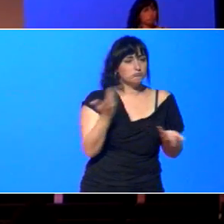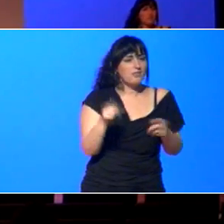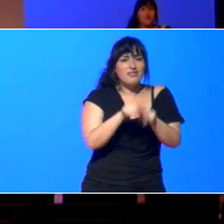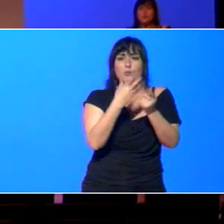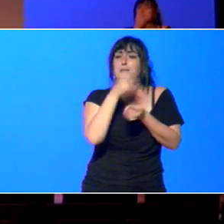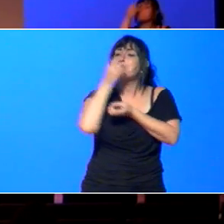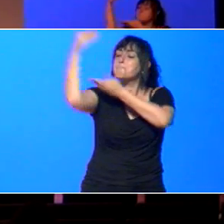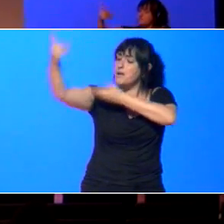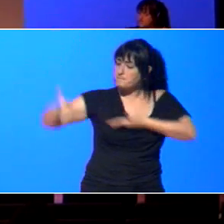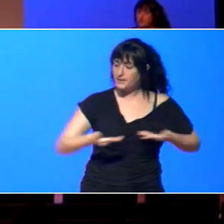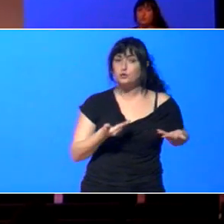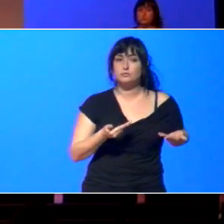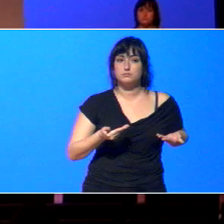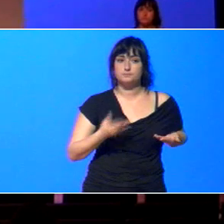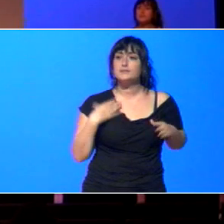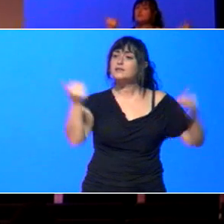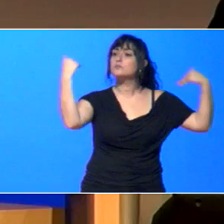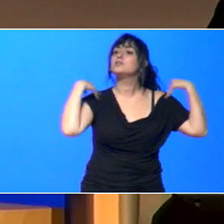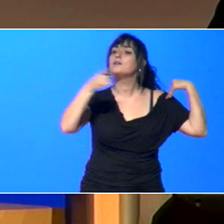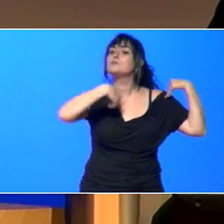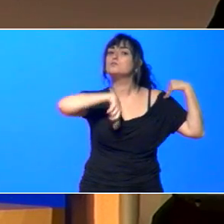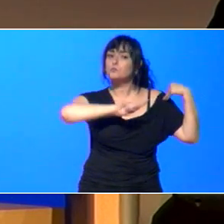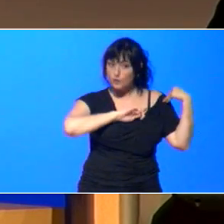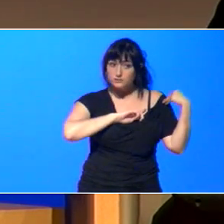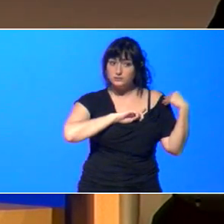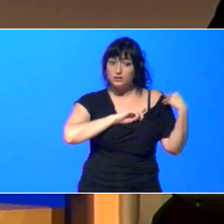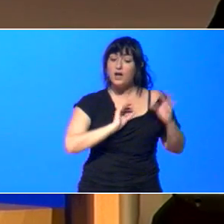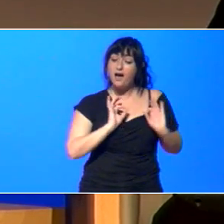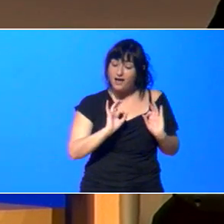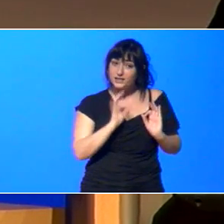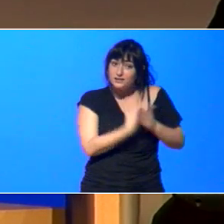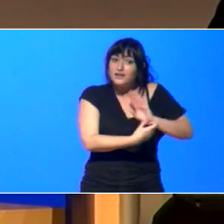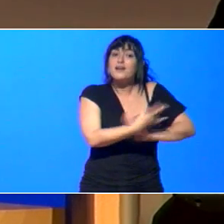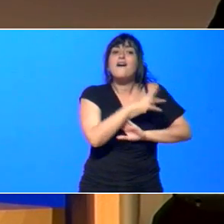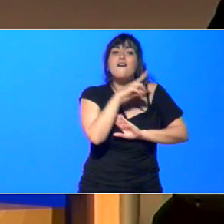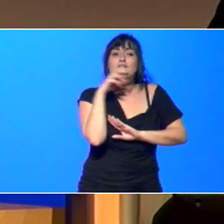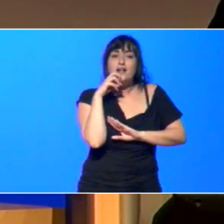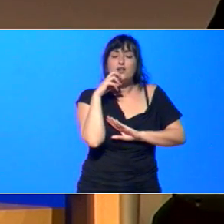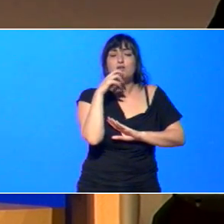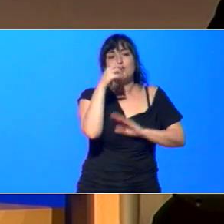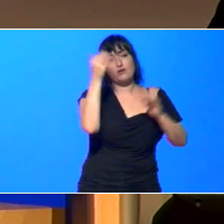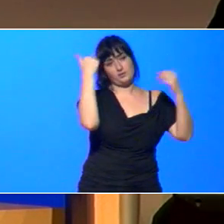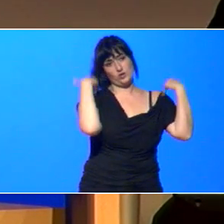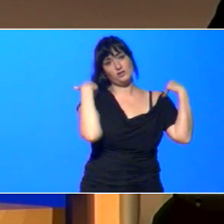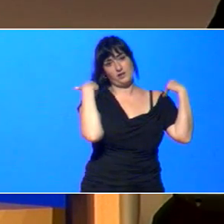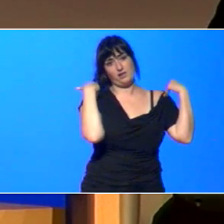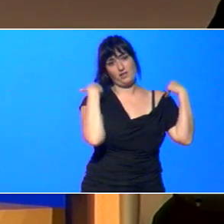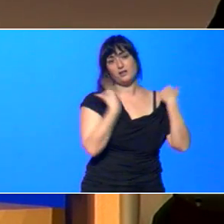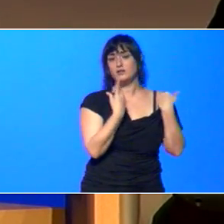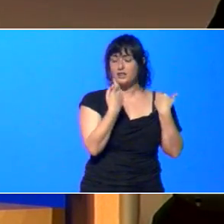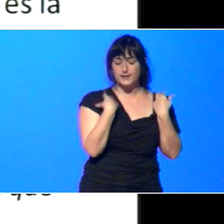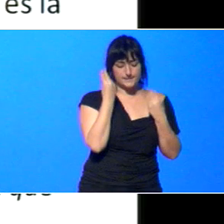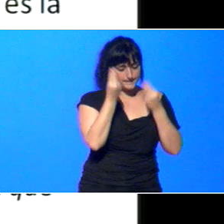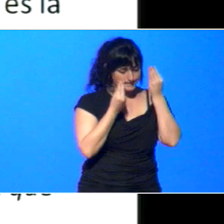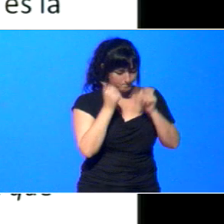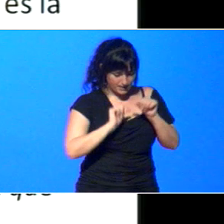nuestra responsabilidad. Y ahí aparece el valor de la responsabilidad. Por ejemplo, empezar a pensar los cambios, las modificaciones,